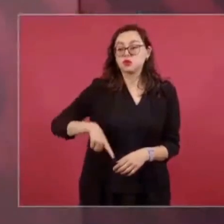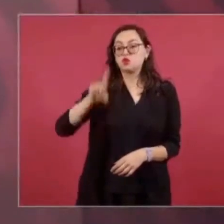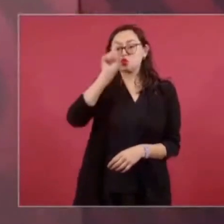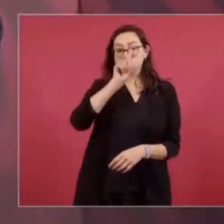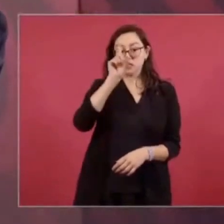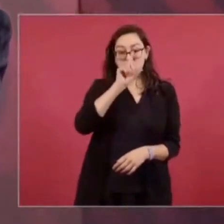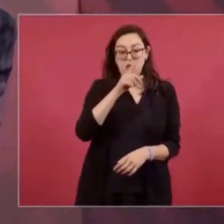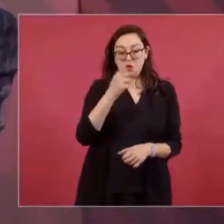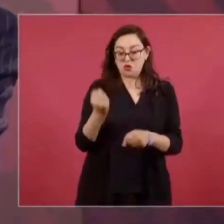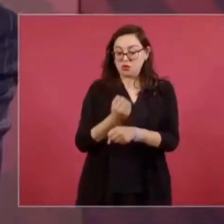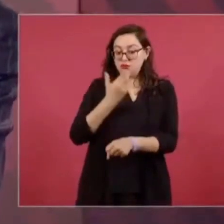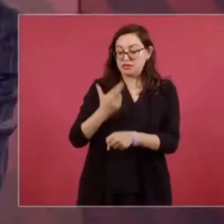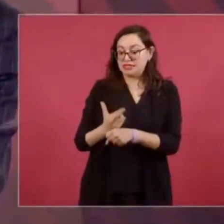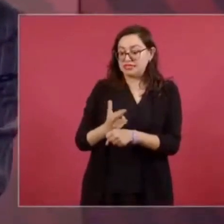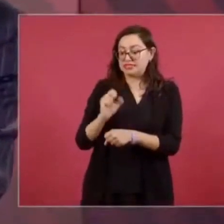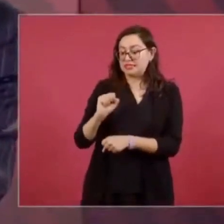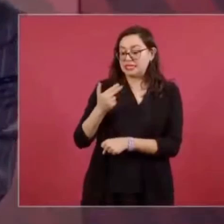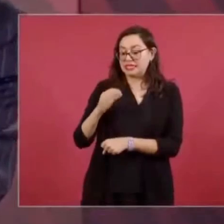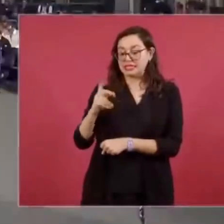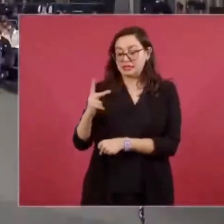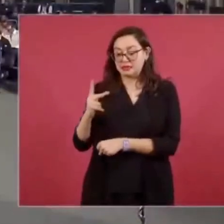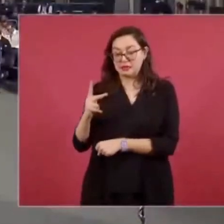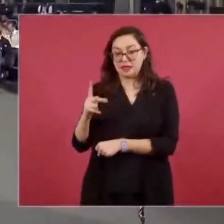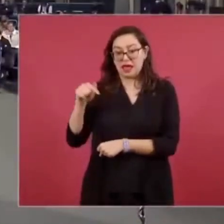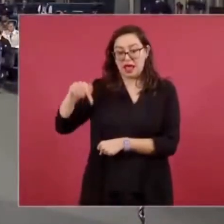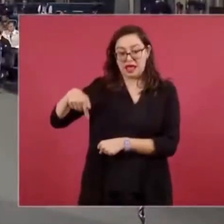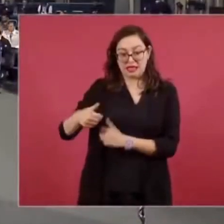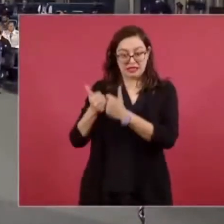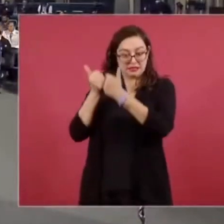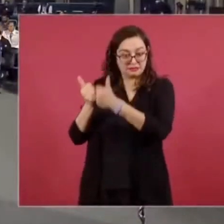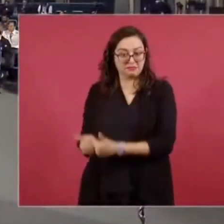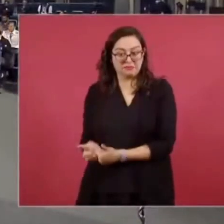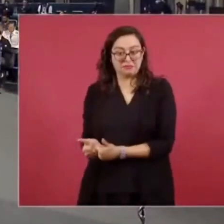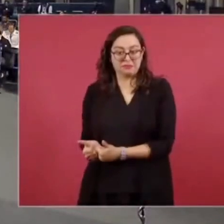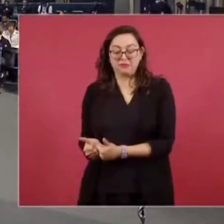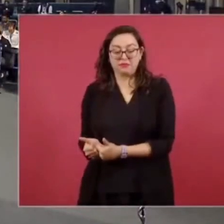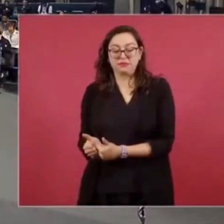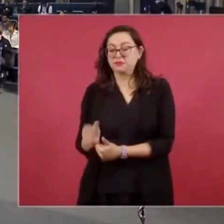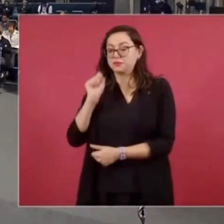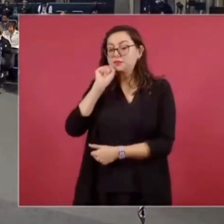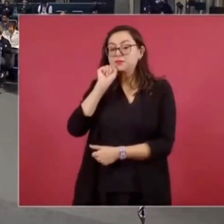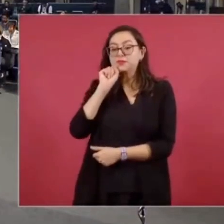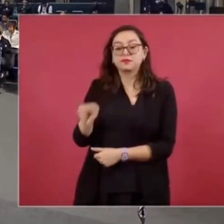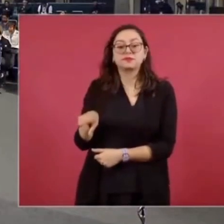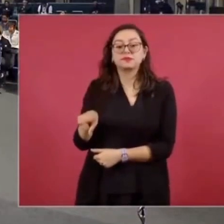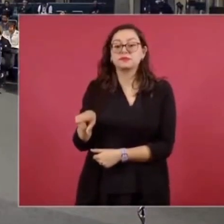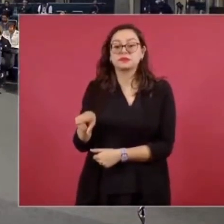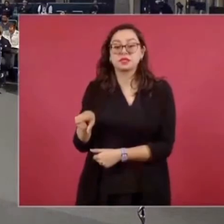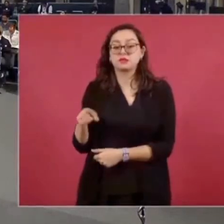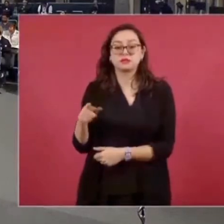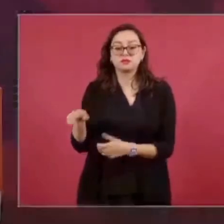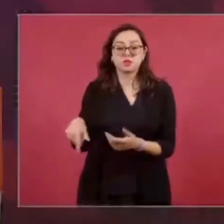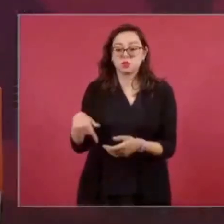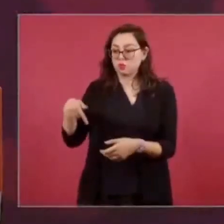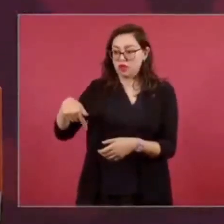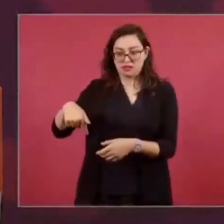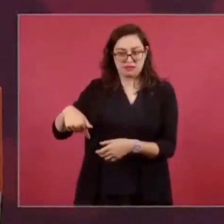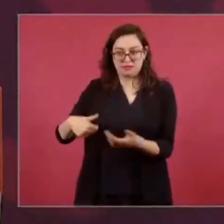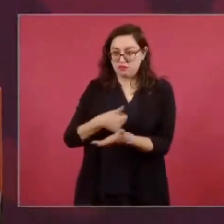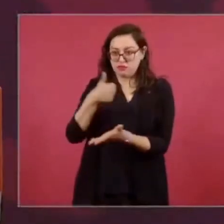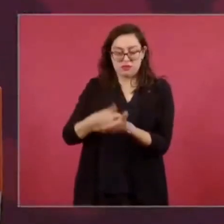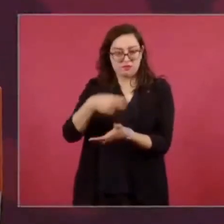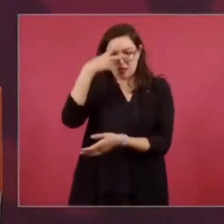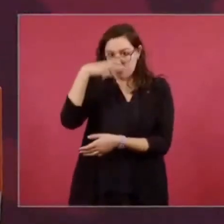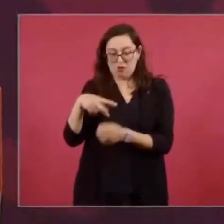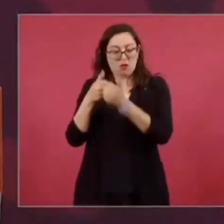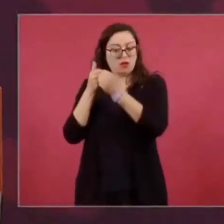aquí, donde está el despacho de Limantour, que todavía sigue siendo ahí el despacho del secretario de Hacienda,